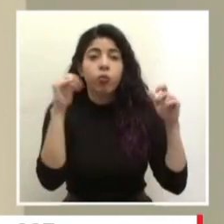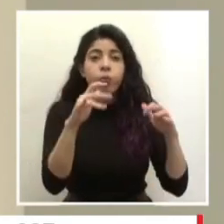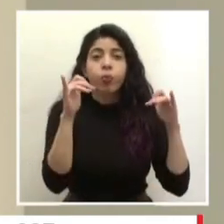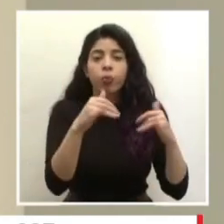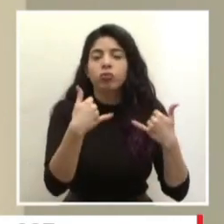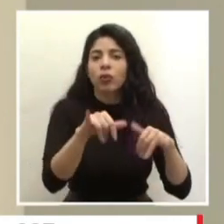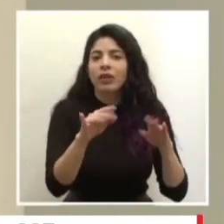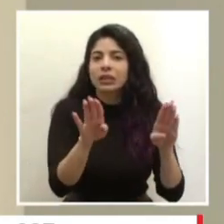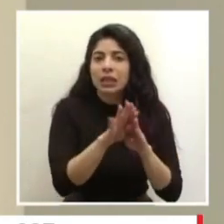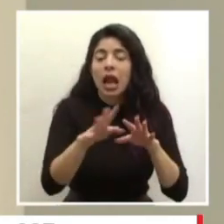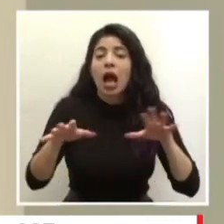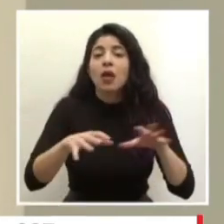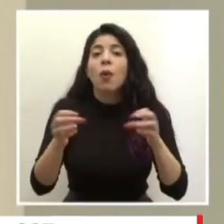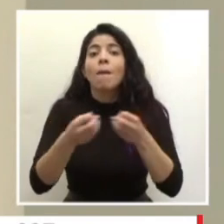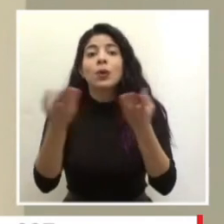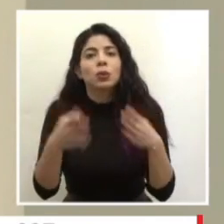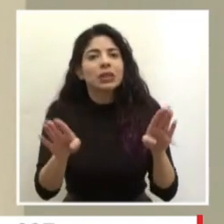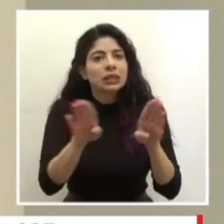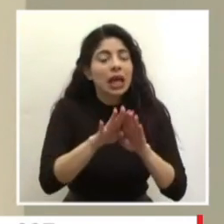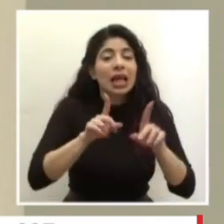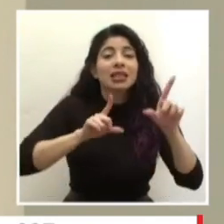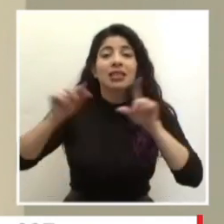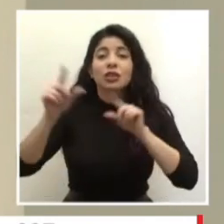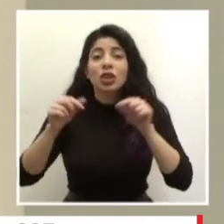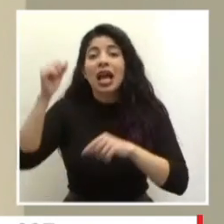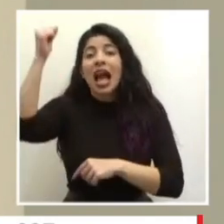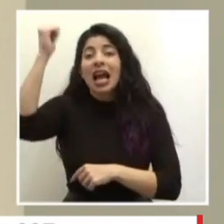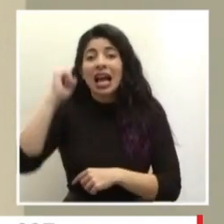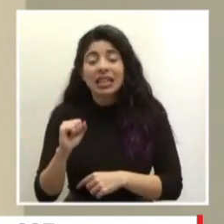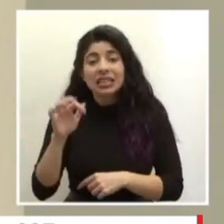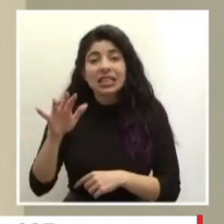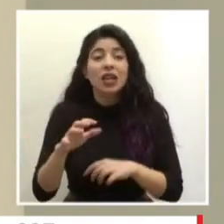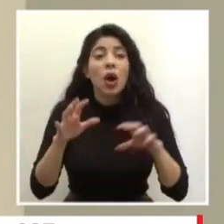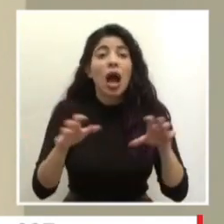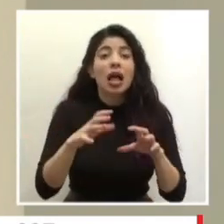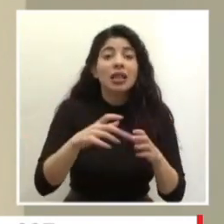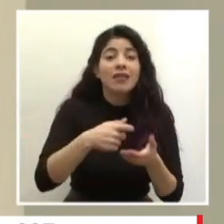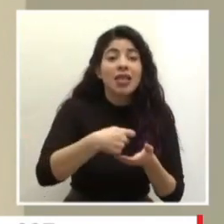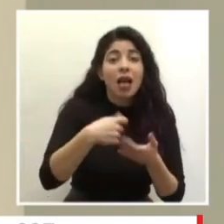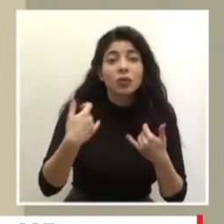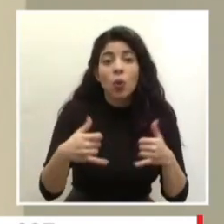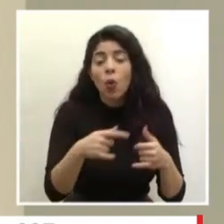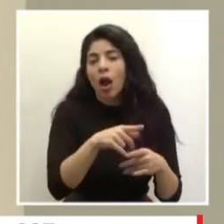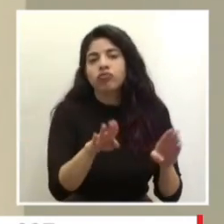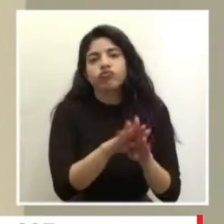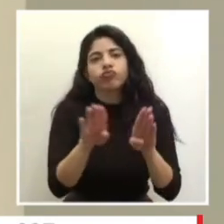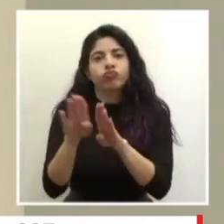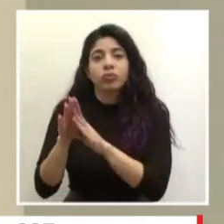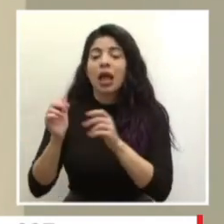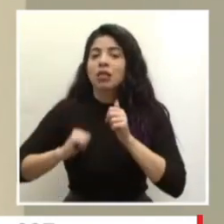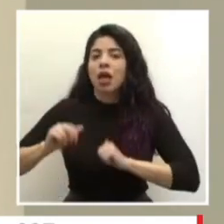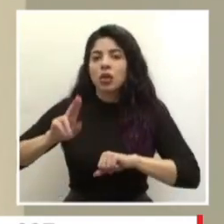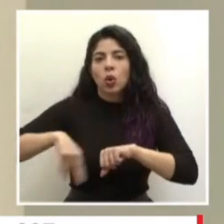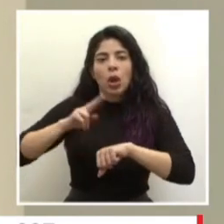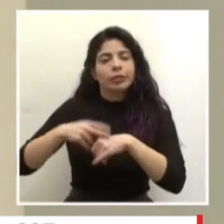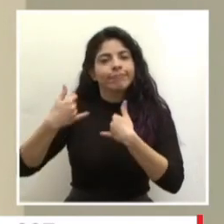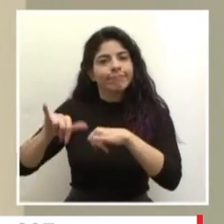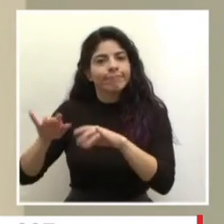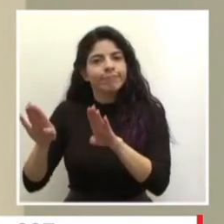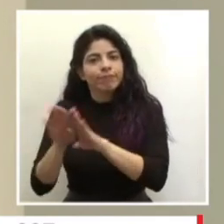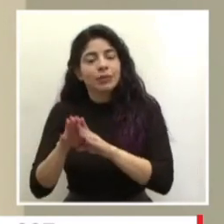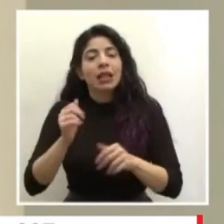de espectáculos públicos, de discotecas, de casinos, actividades de azar. No podrán funcionar aún el Teatro Nacional, el Teatro